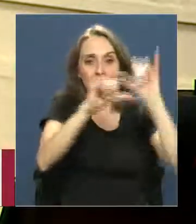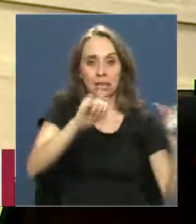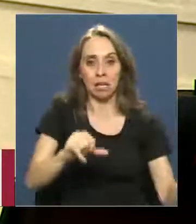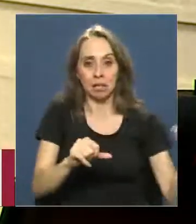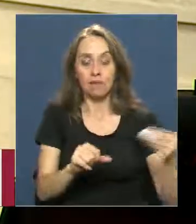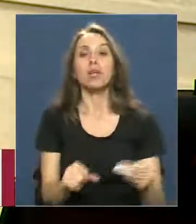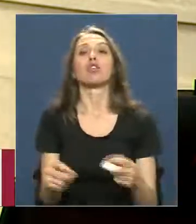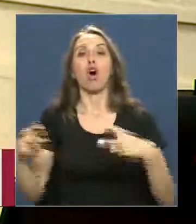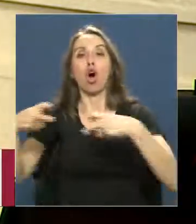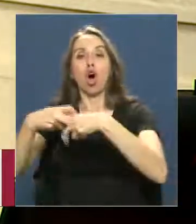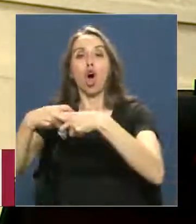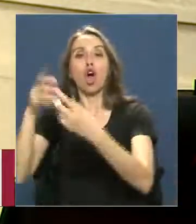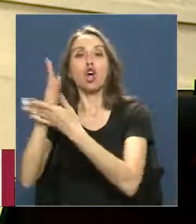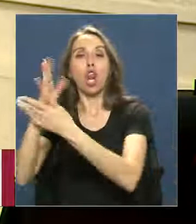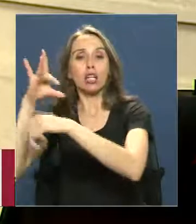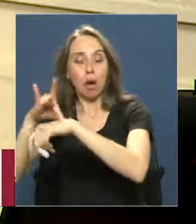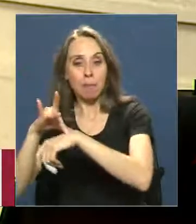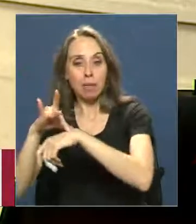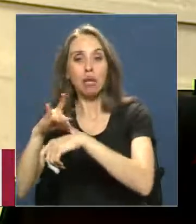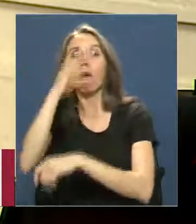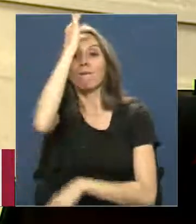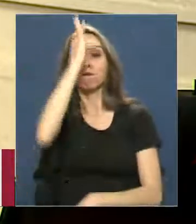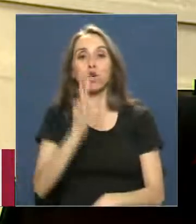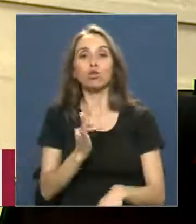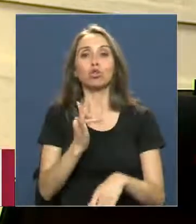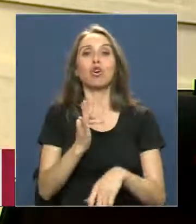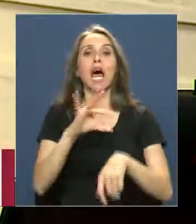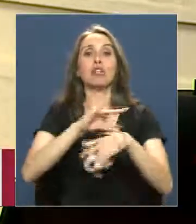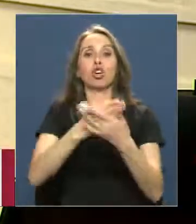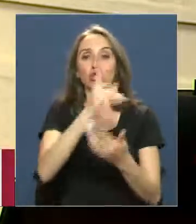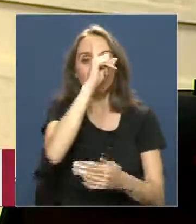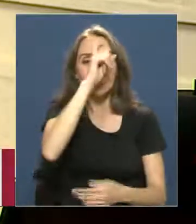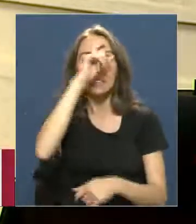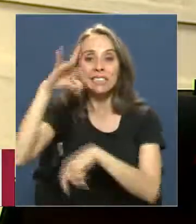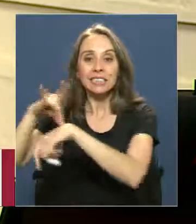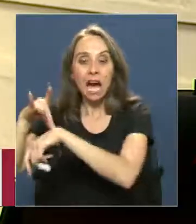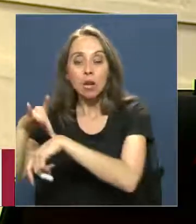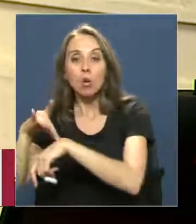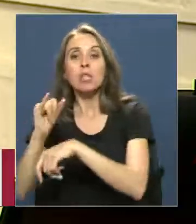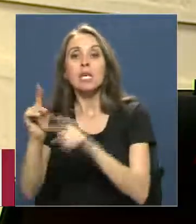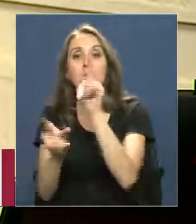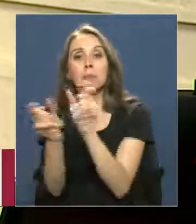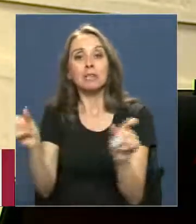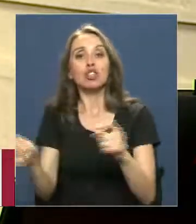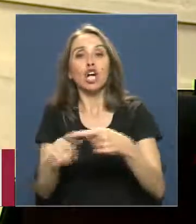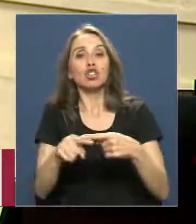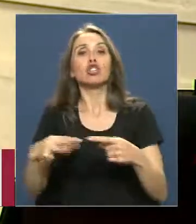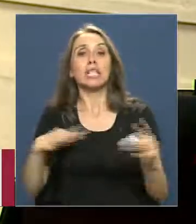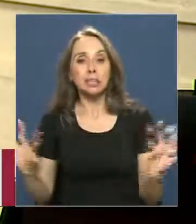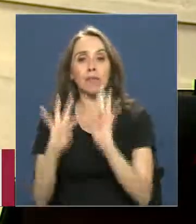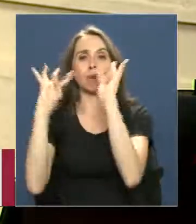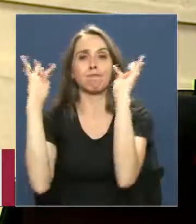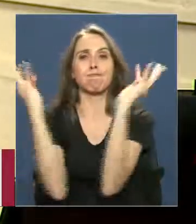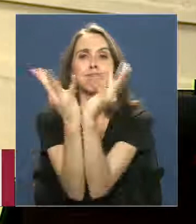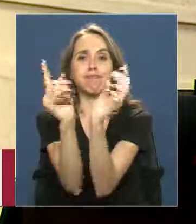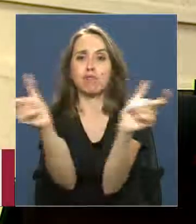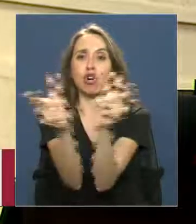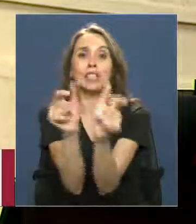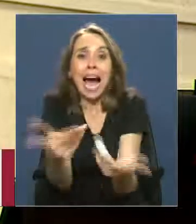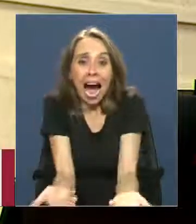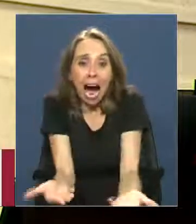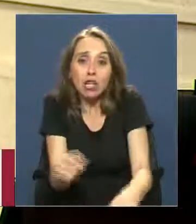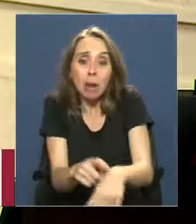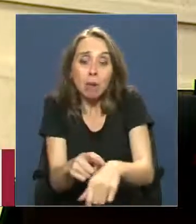por el Colegio Médico, por funcionarios de la salud y por la sociedad civil. Hoy estamos en un momento en que esto